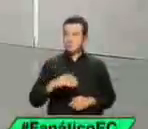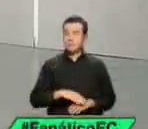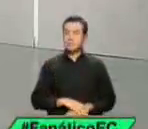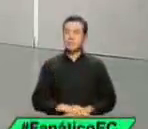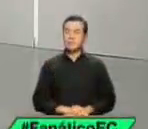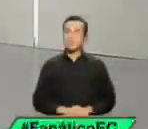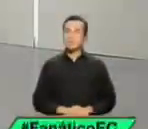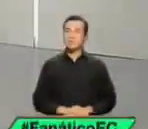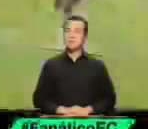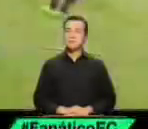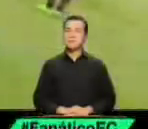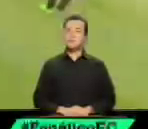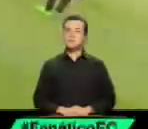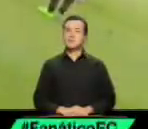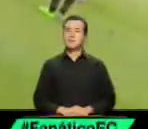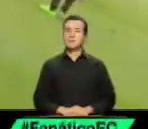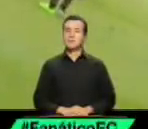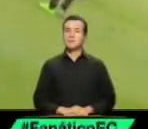estadísticas.